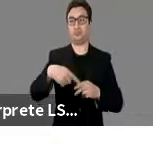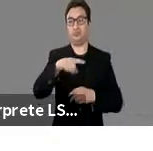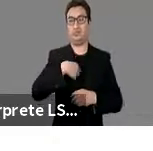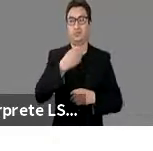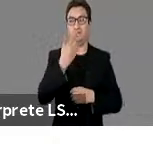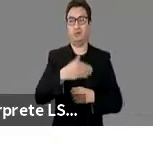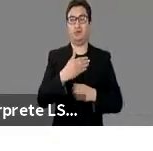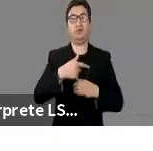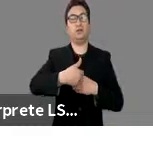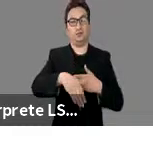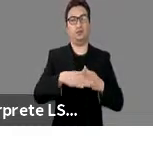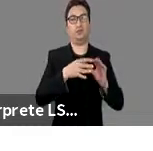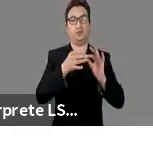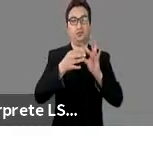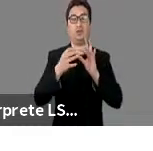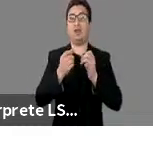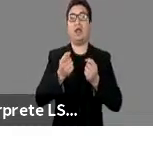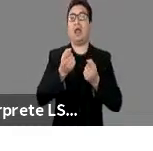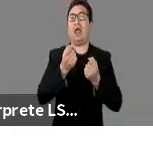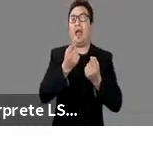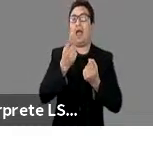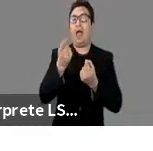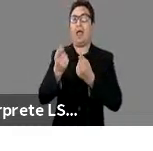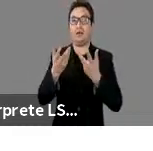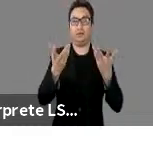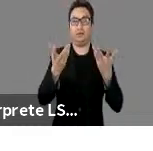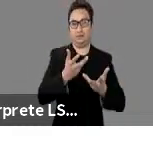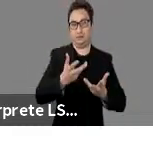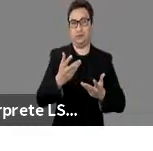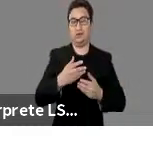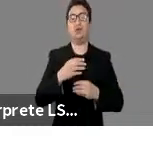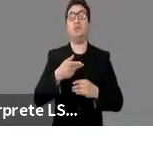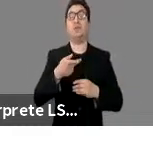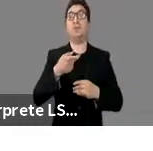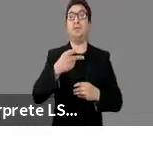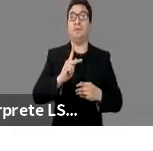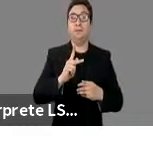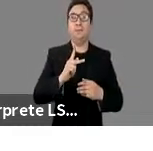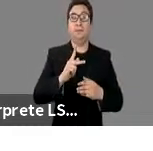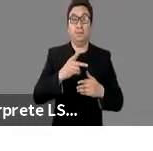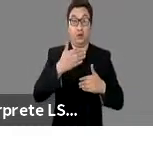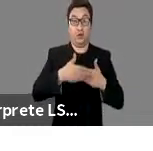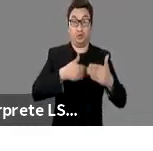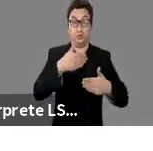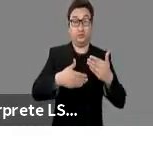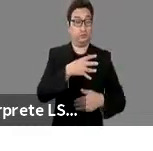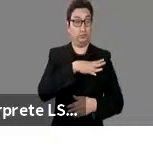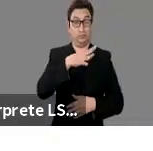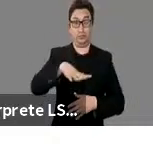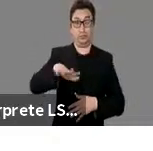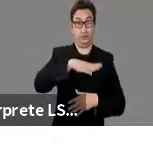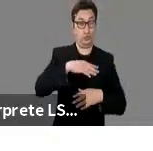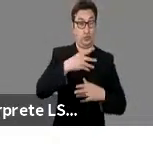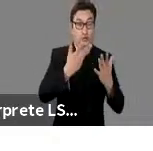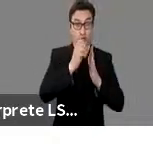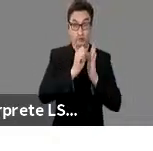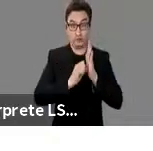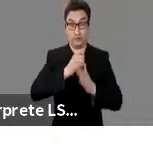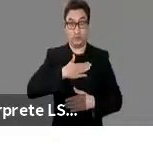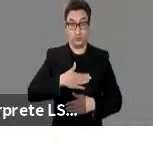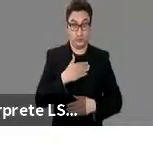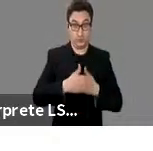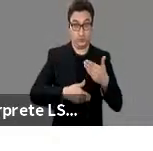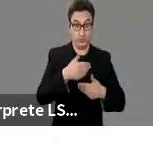actos aislados. No se ha podido llevar a cabo a través de una generalización de nuestro sistema de impartición de justicia. Uno